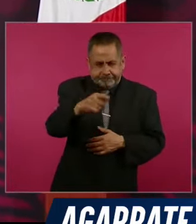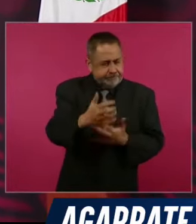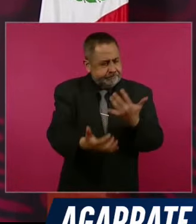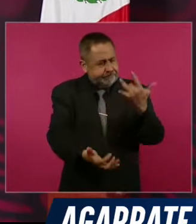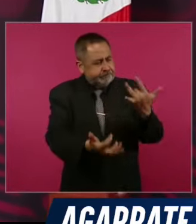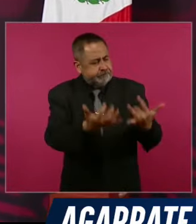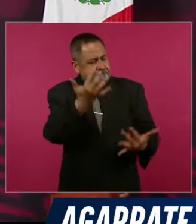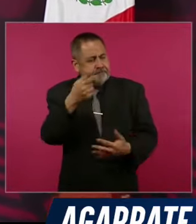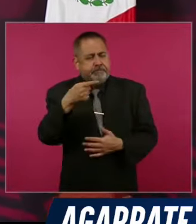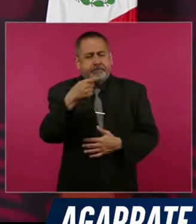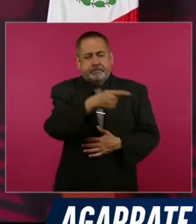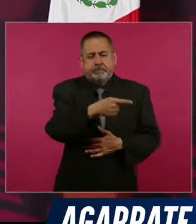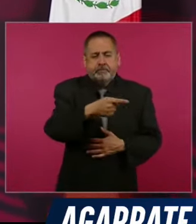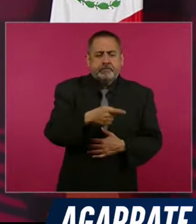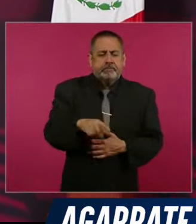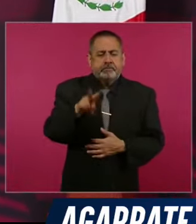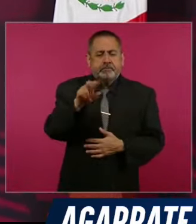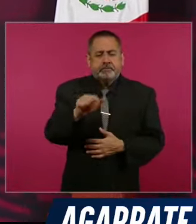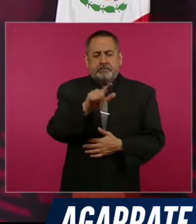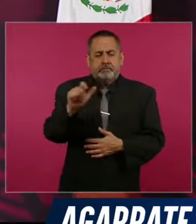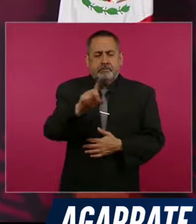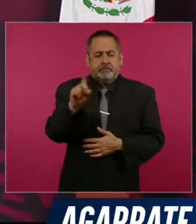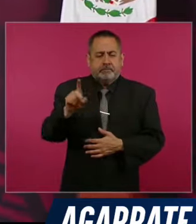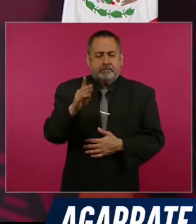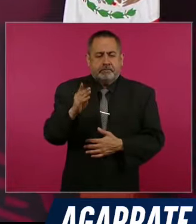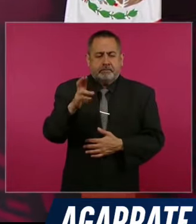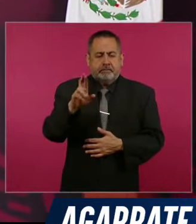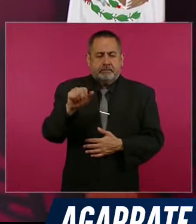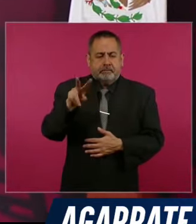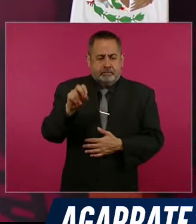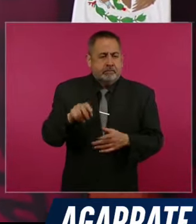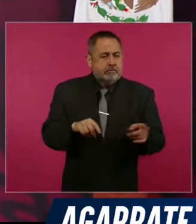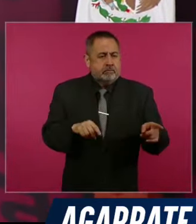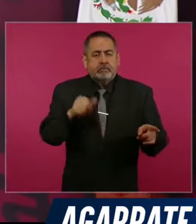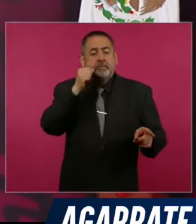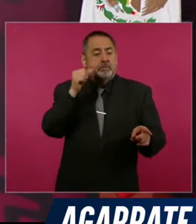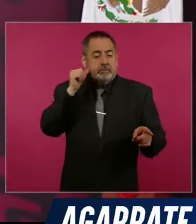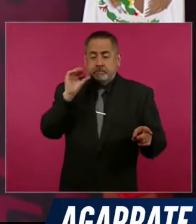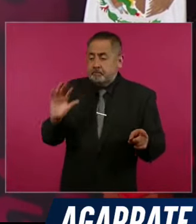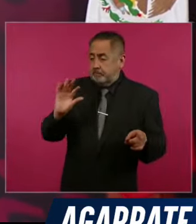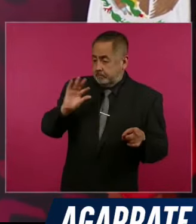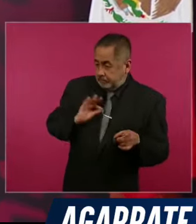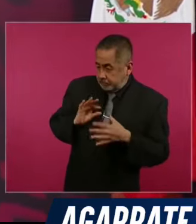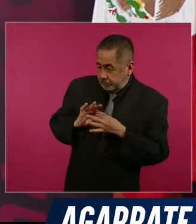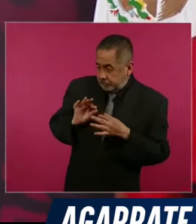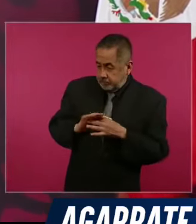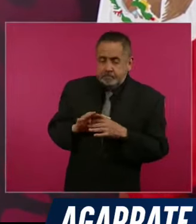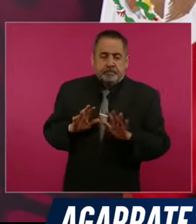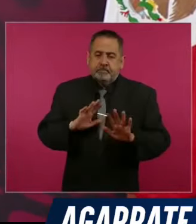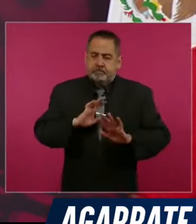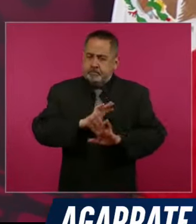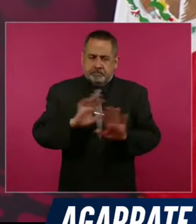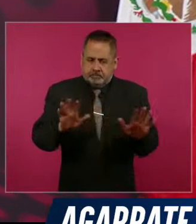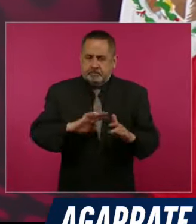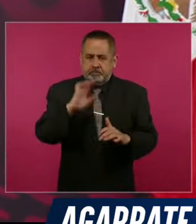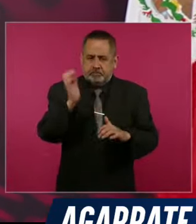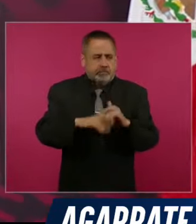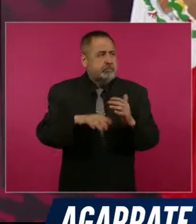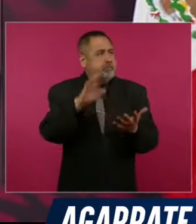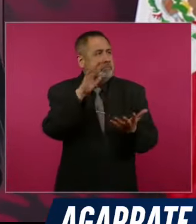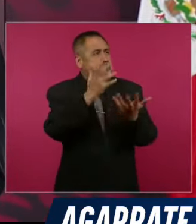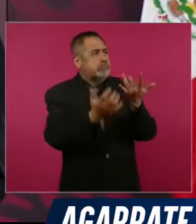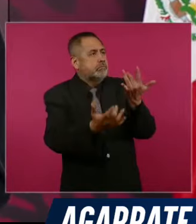incendio de Valle de Bravo ya Ayer me informaron que se había